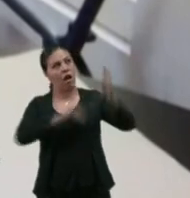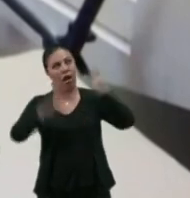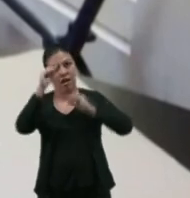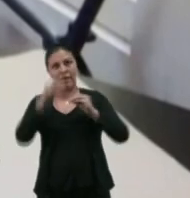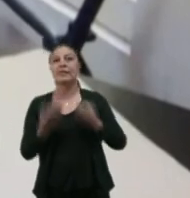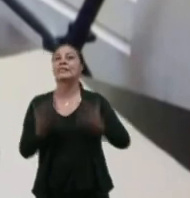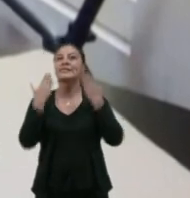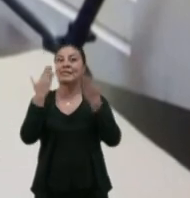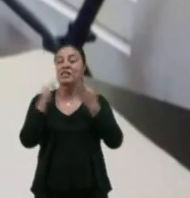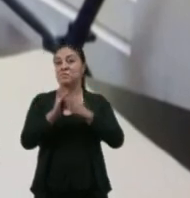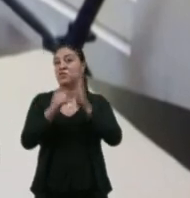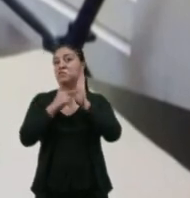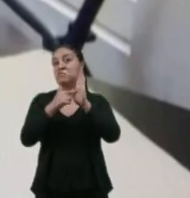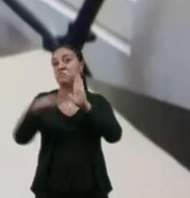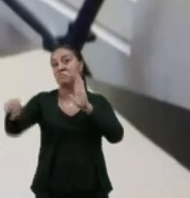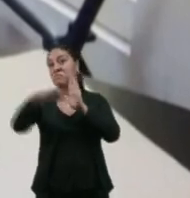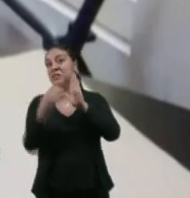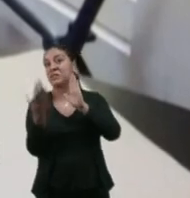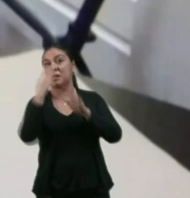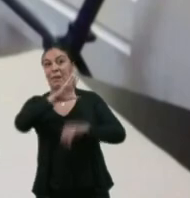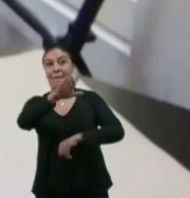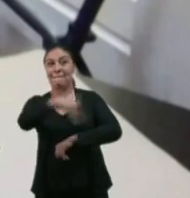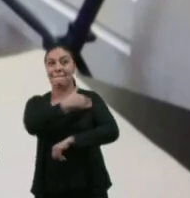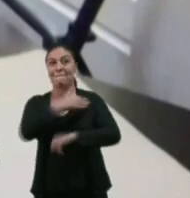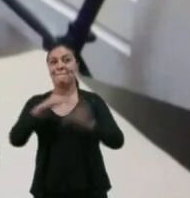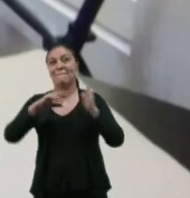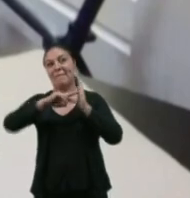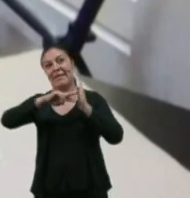para Mintic y específicamente para